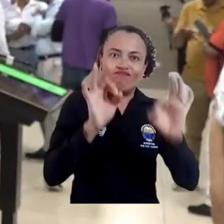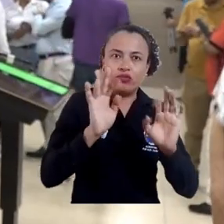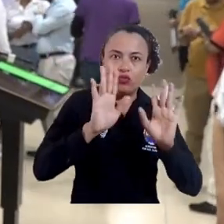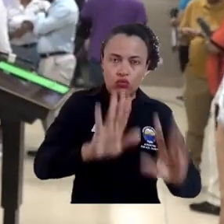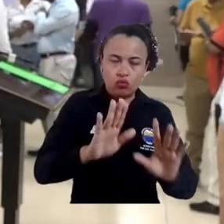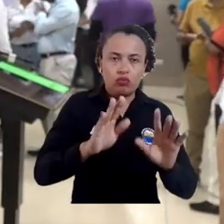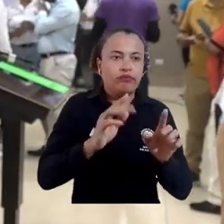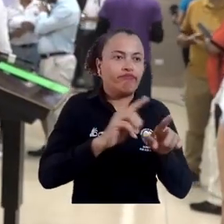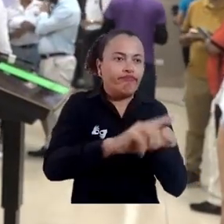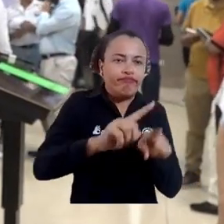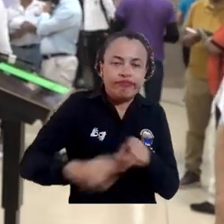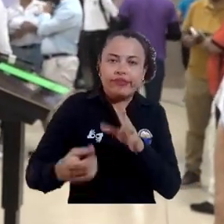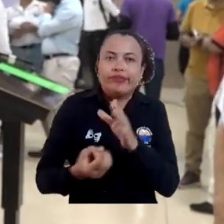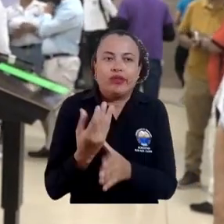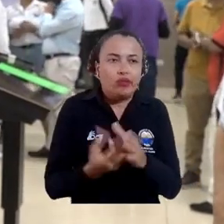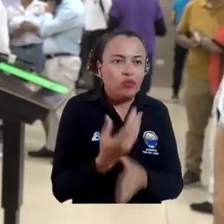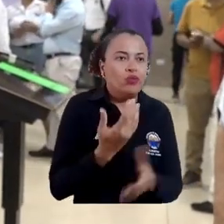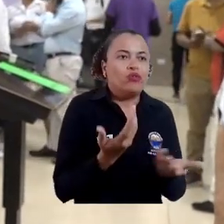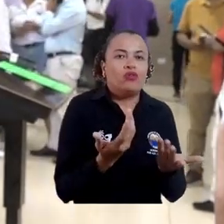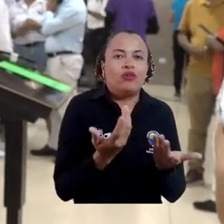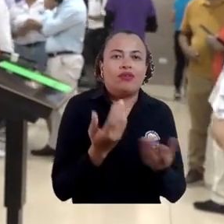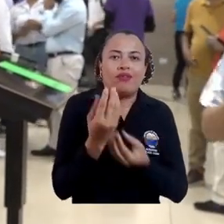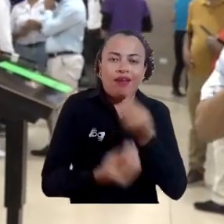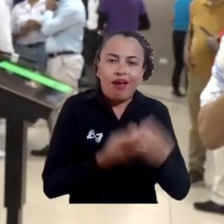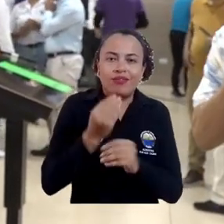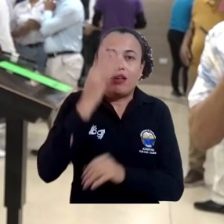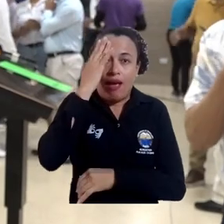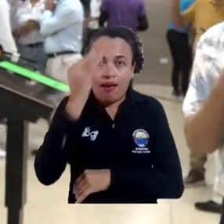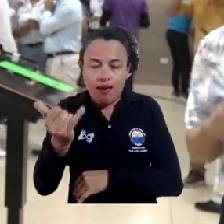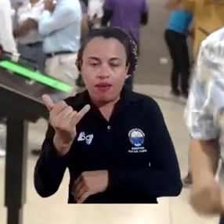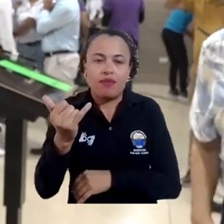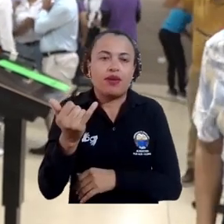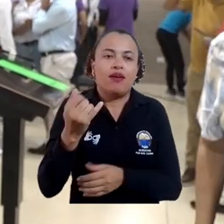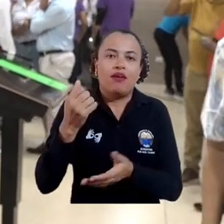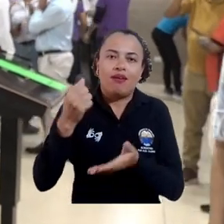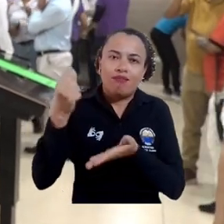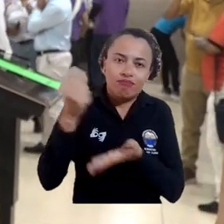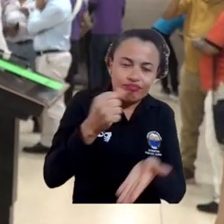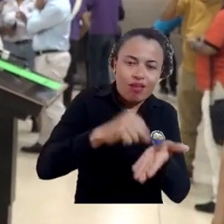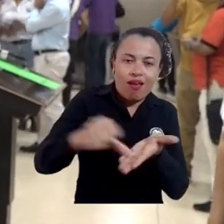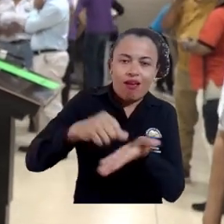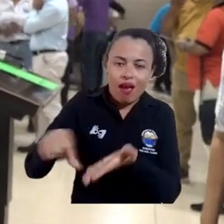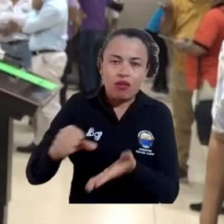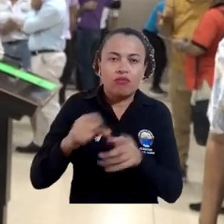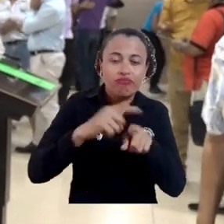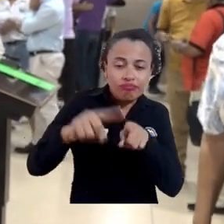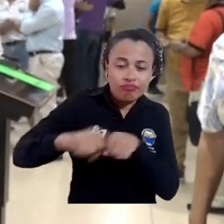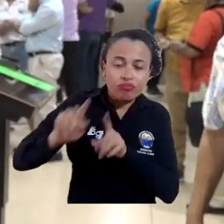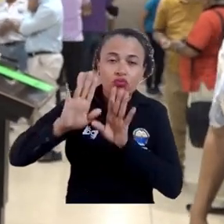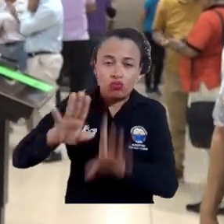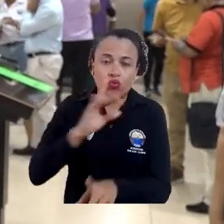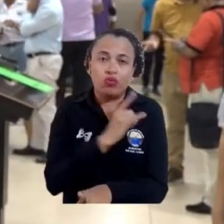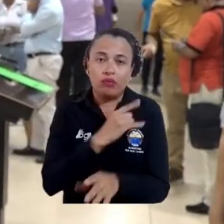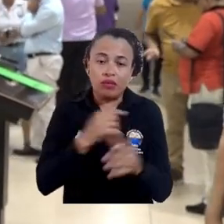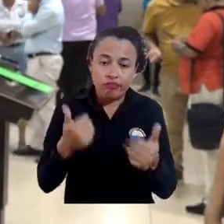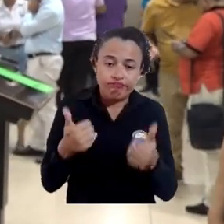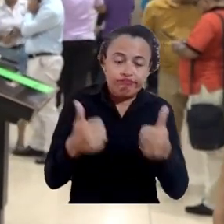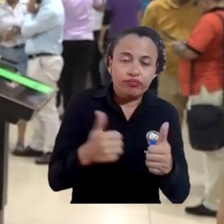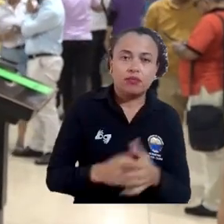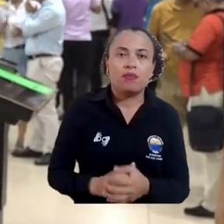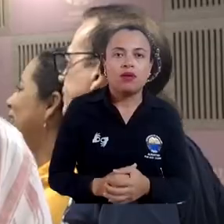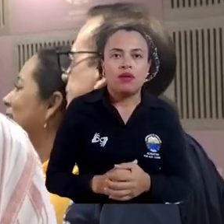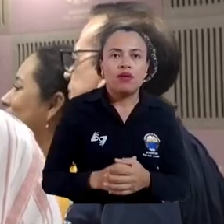La alta calidad que se está manejando desde todos los recursos, iniciando académica, financiera y demás bienestar que tiene